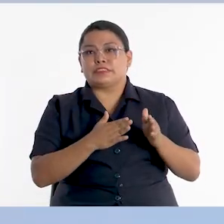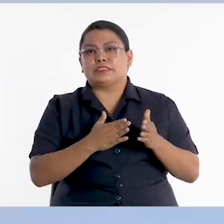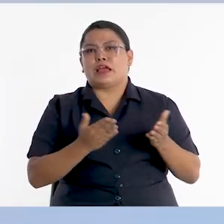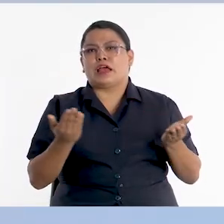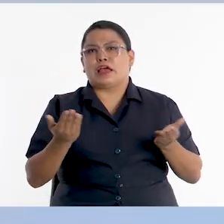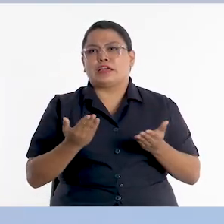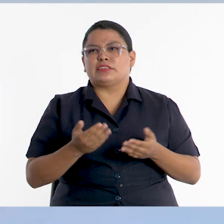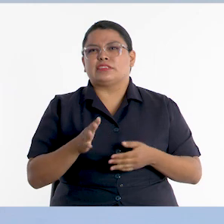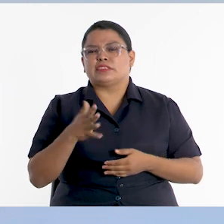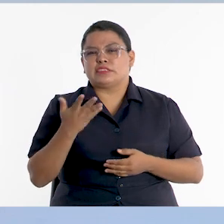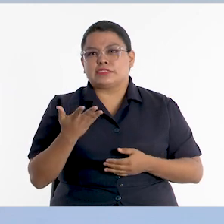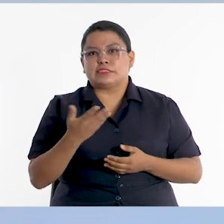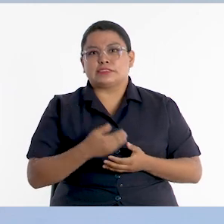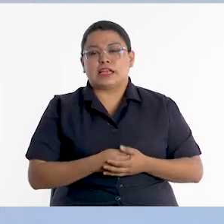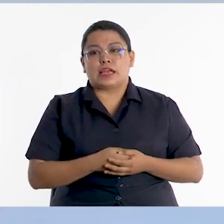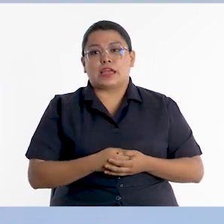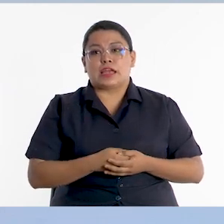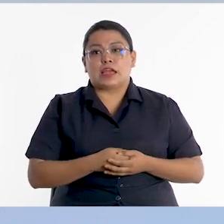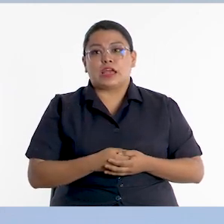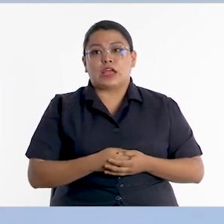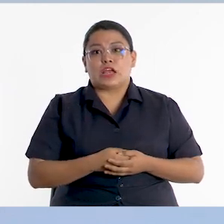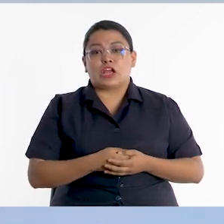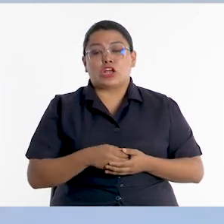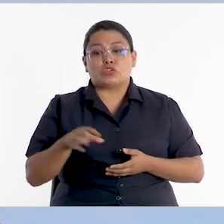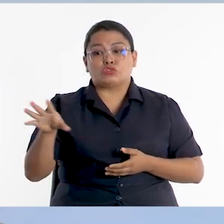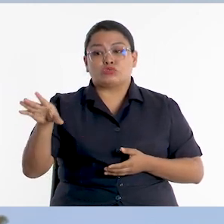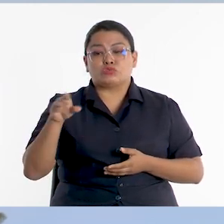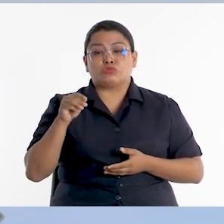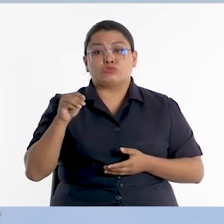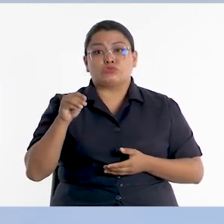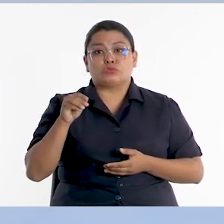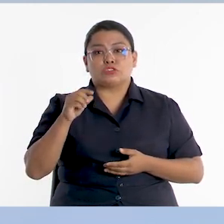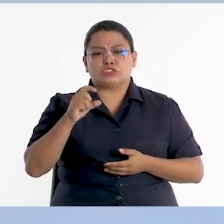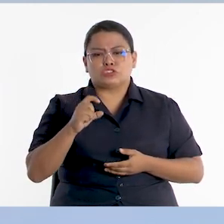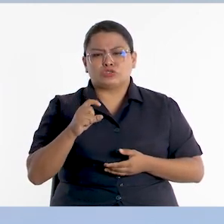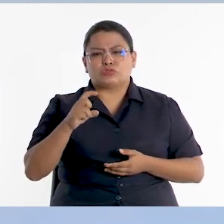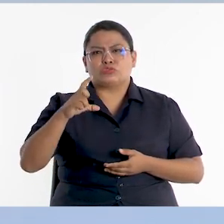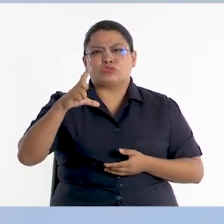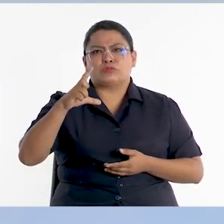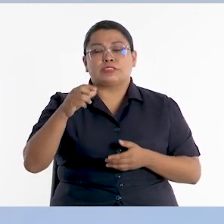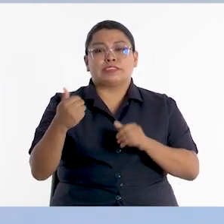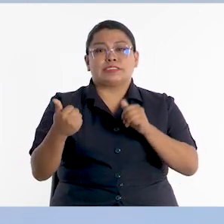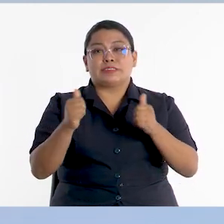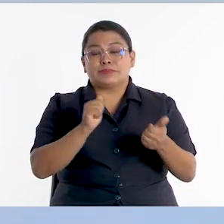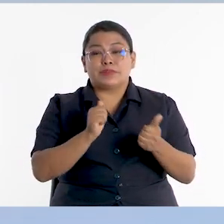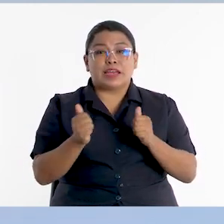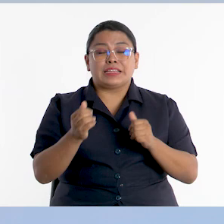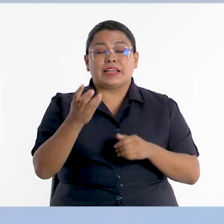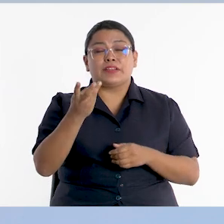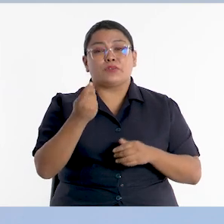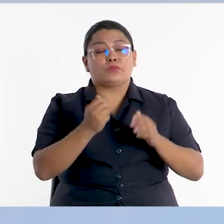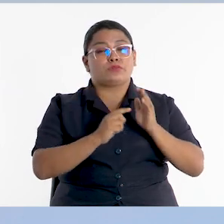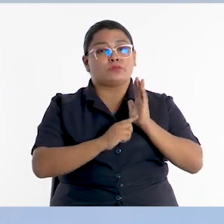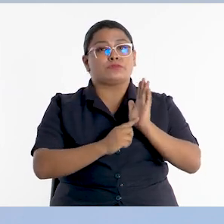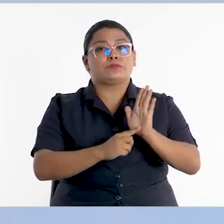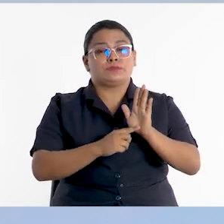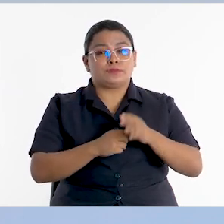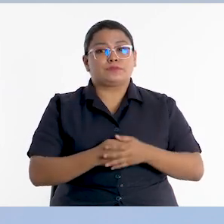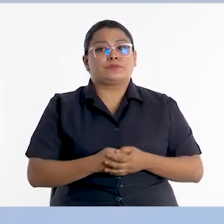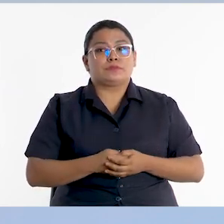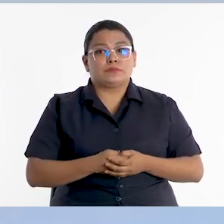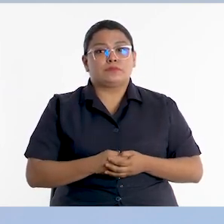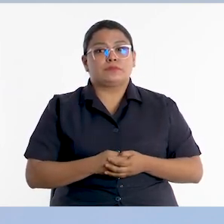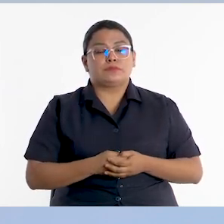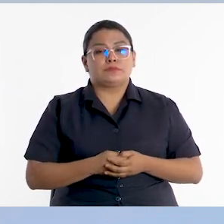hay es que el tamaño de los azulejos corresponde a la magnitud del número que representan